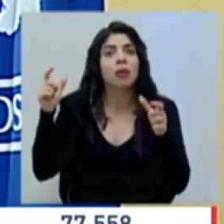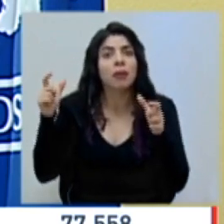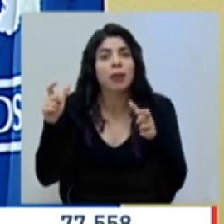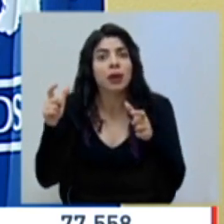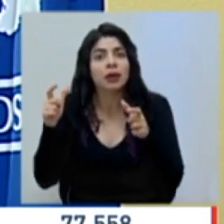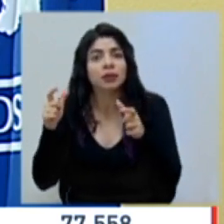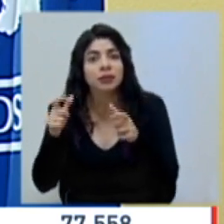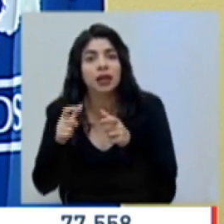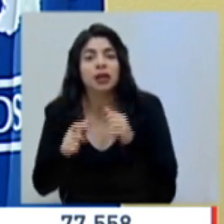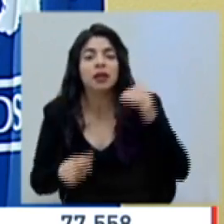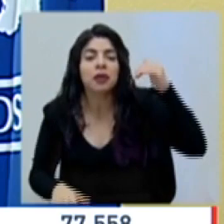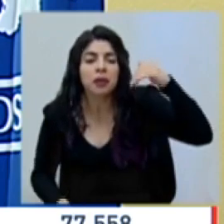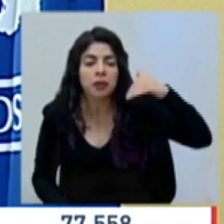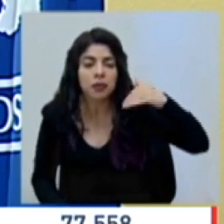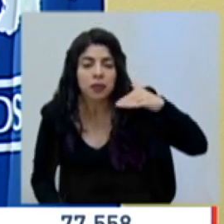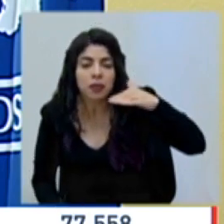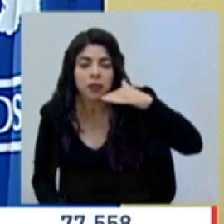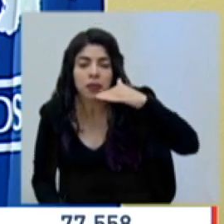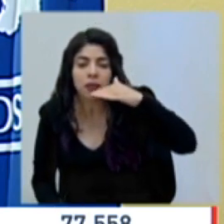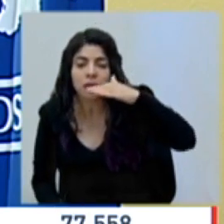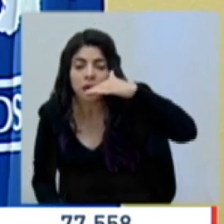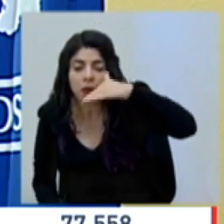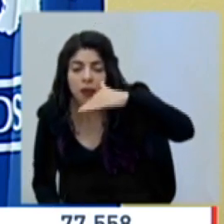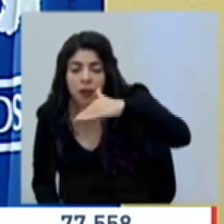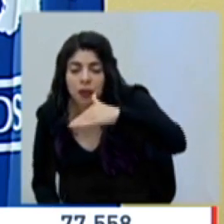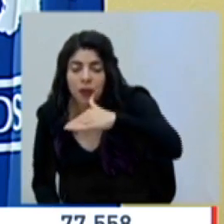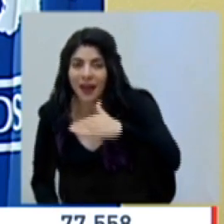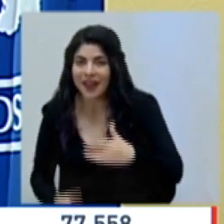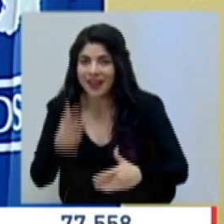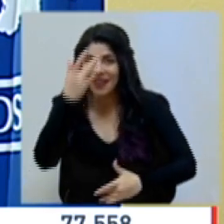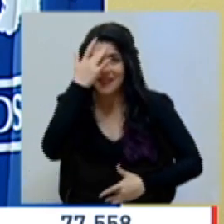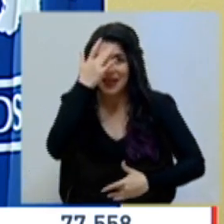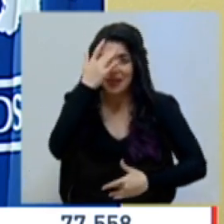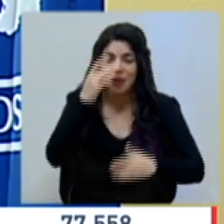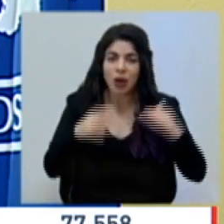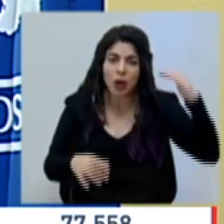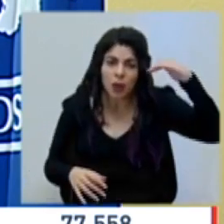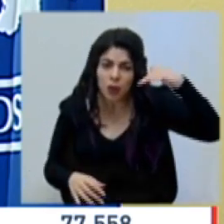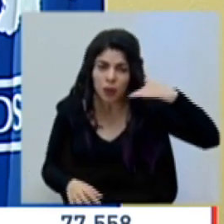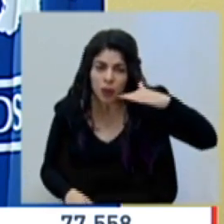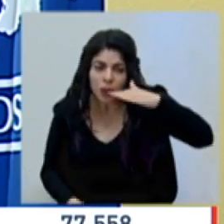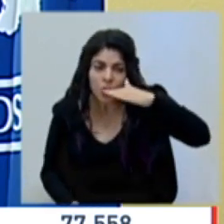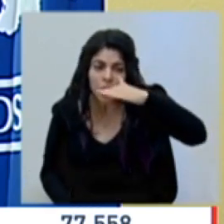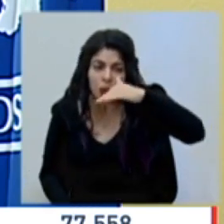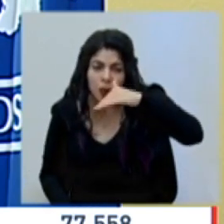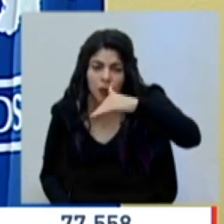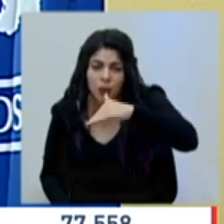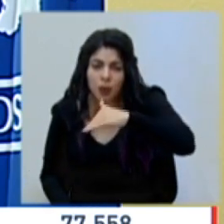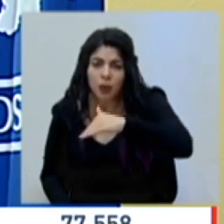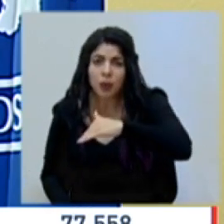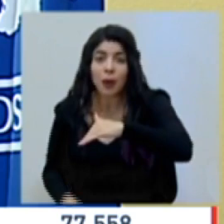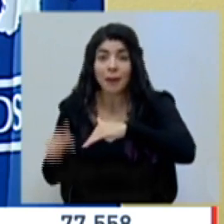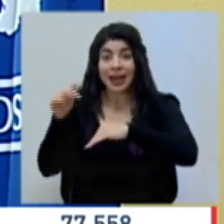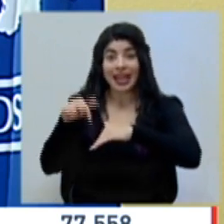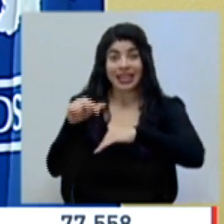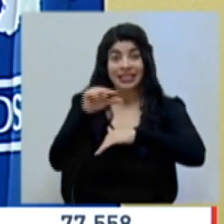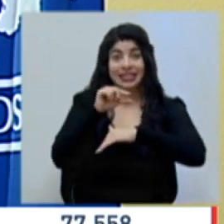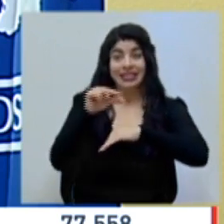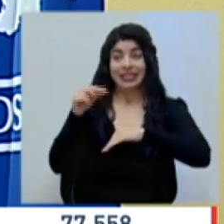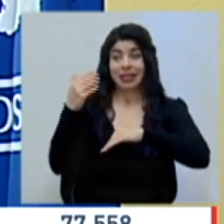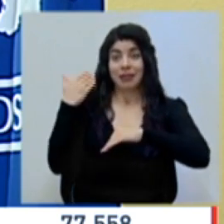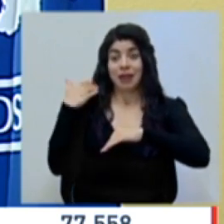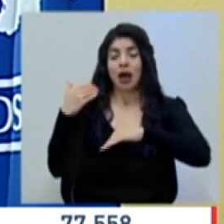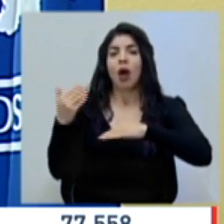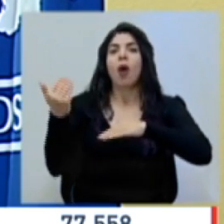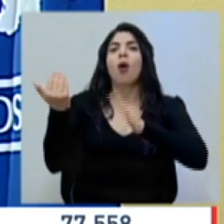como en una meseta, luego un descenso de la contabilidad semanal de casos. Esta semana epidemiológica que pasó,